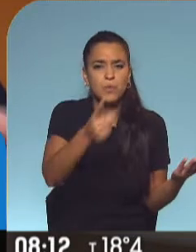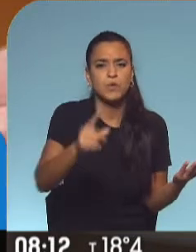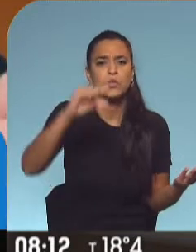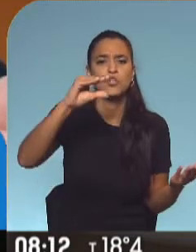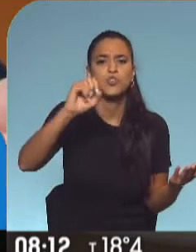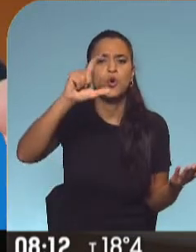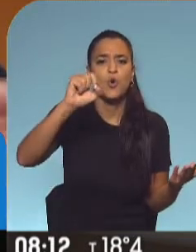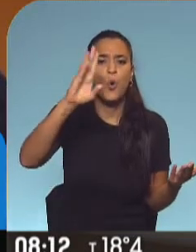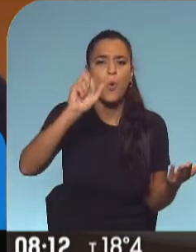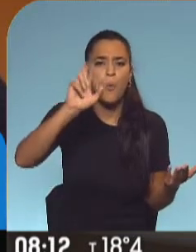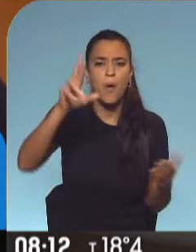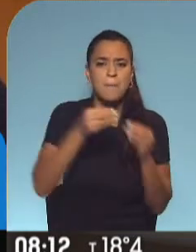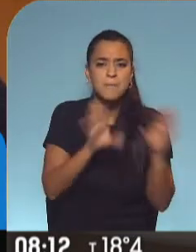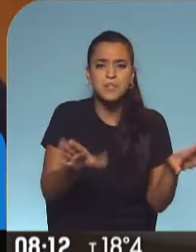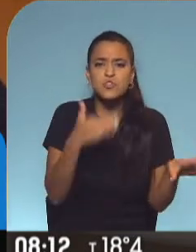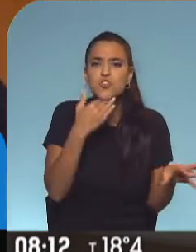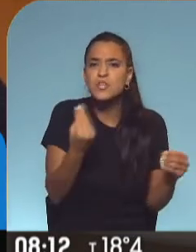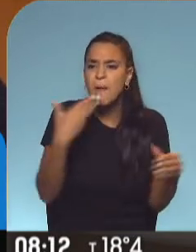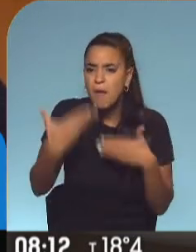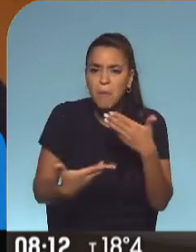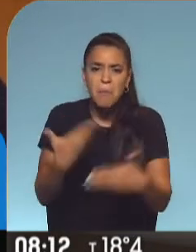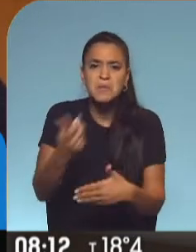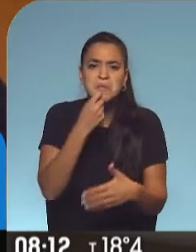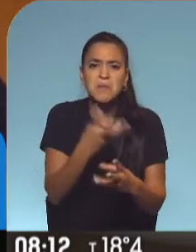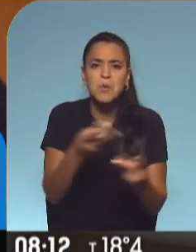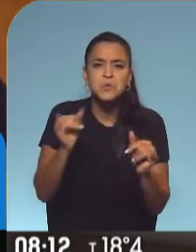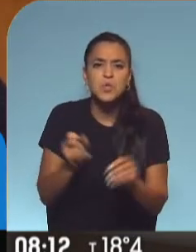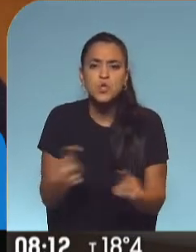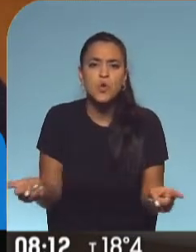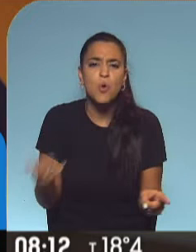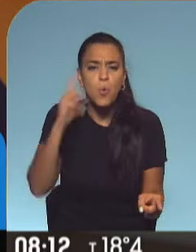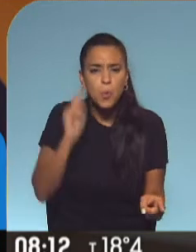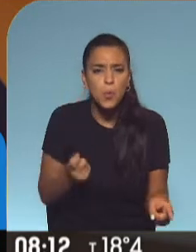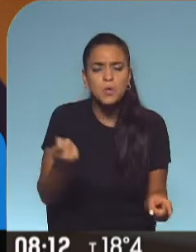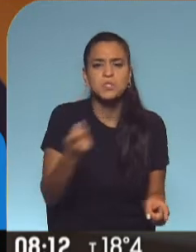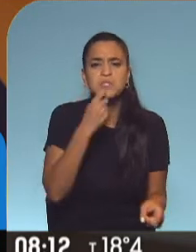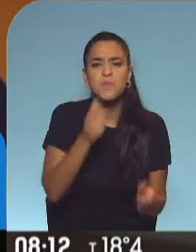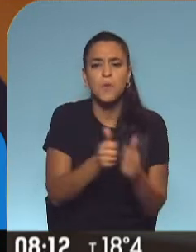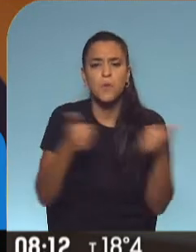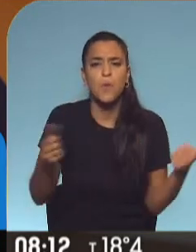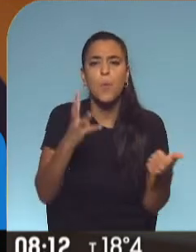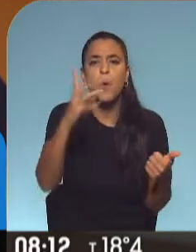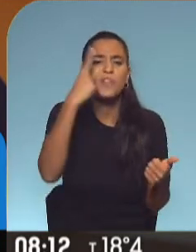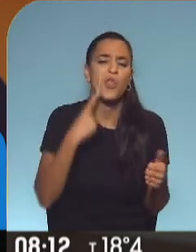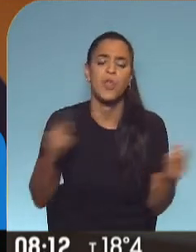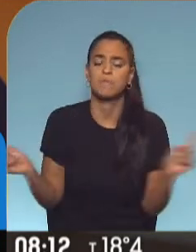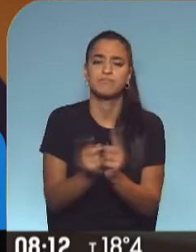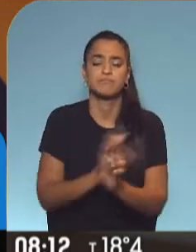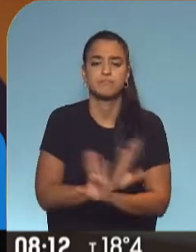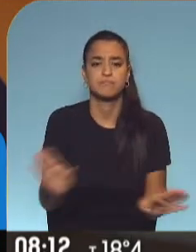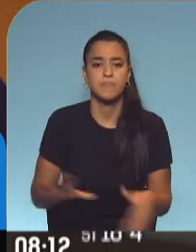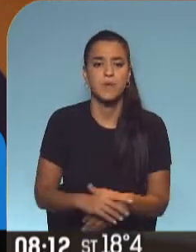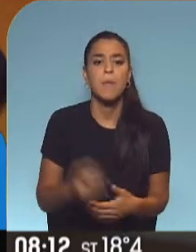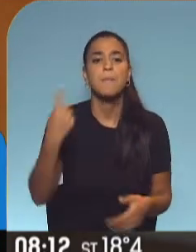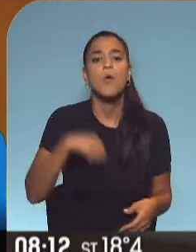Chocobar. Empezó y todavía nadie sabe ni cuándo está, cómo está, si terminó. Un juicio, si se hubiese hecho por jurado, hubiera durado 4 días.